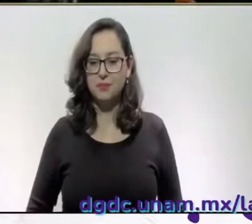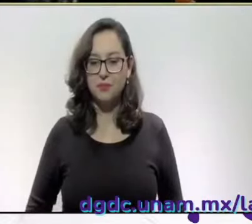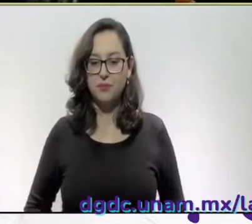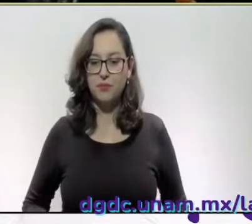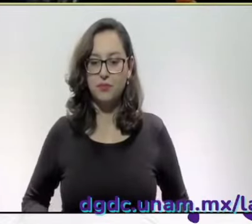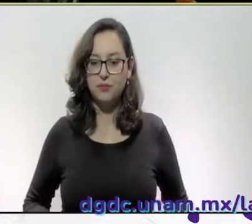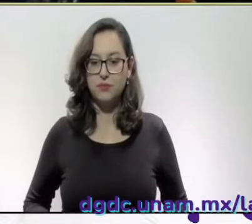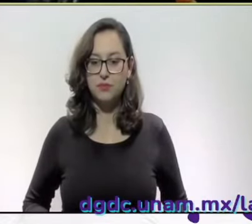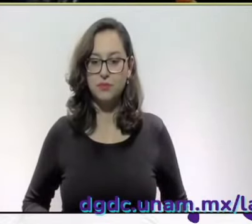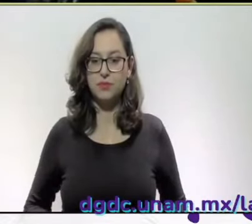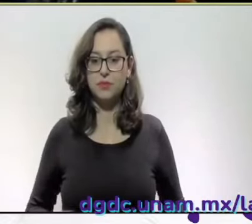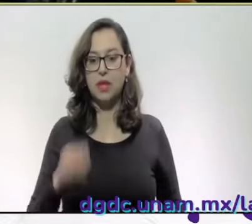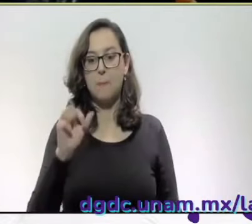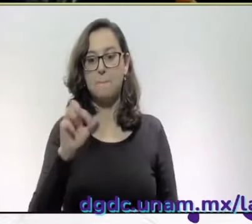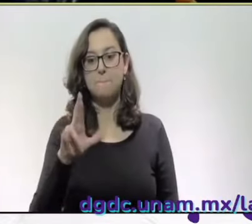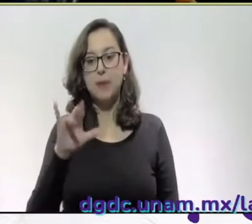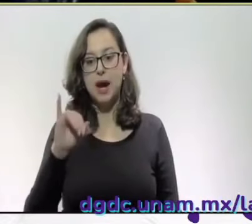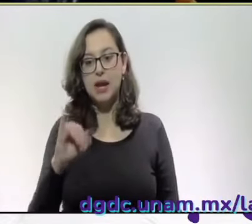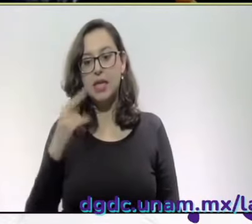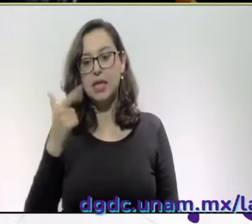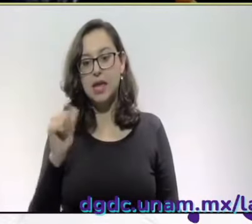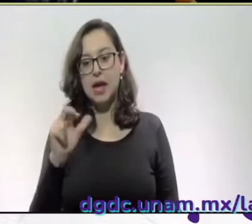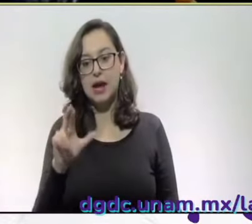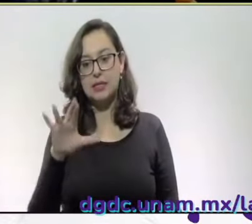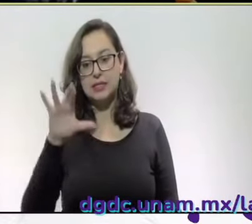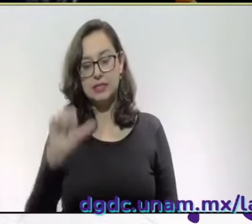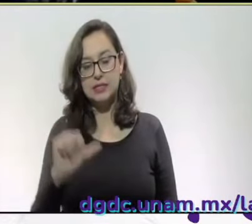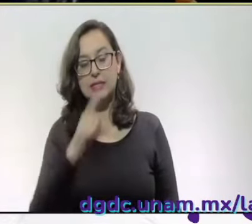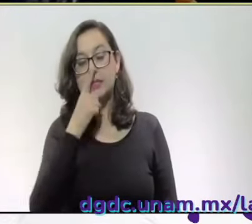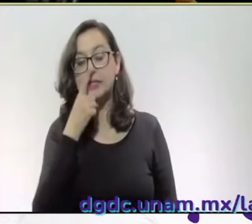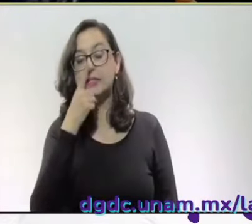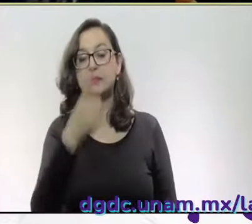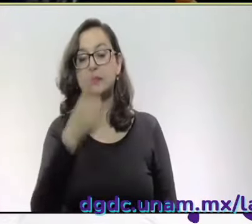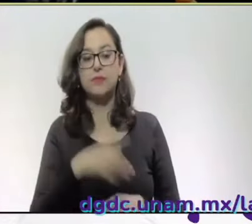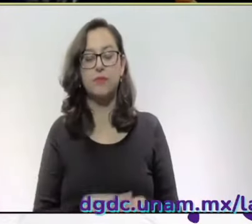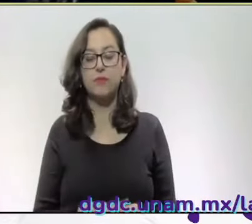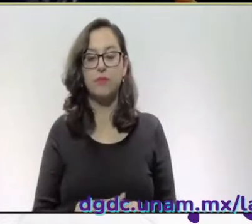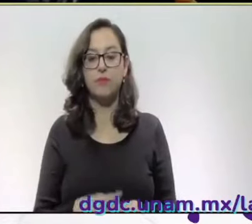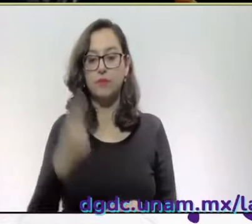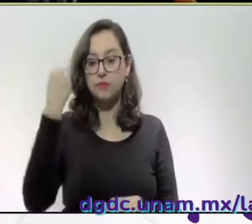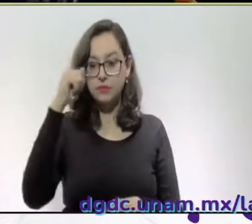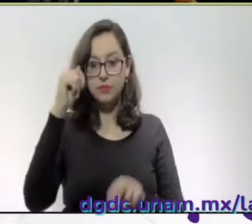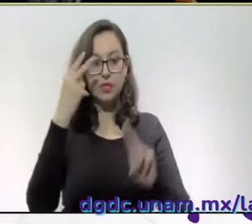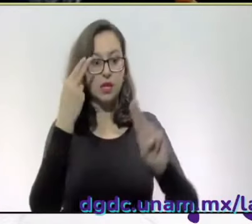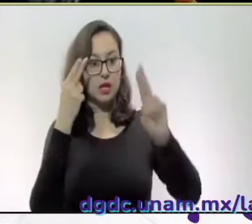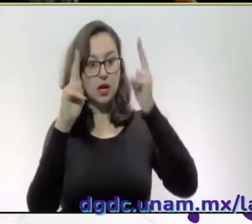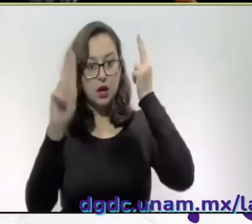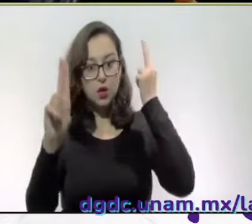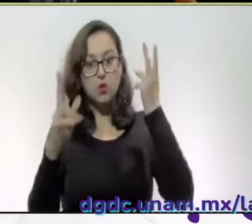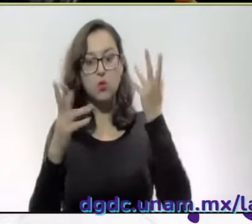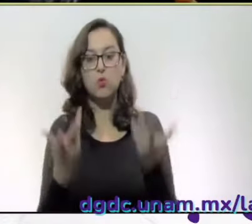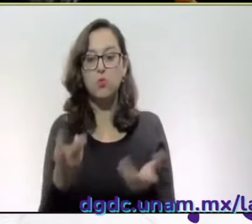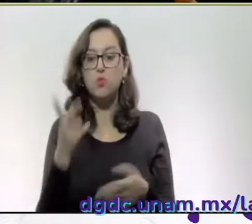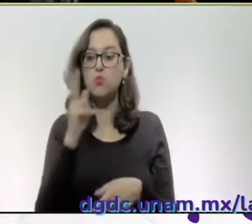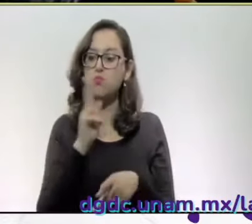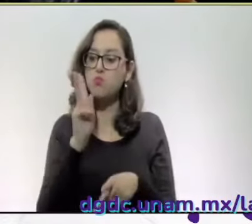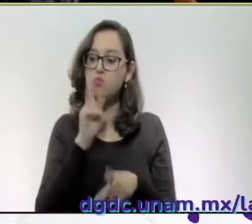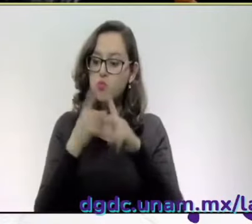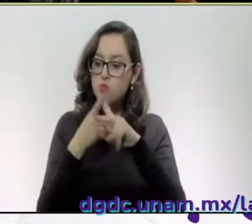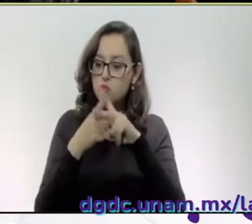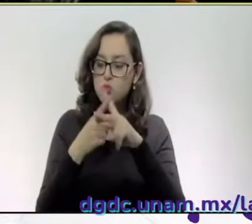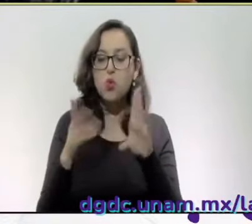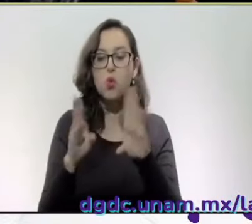Mari García dice, si existiera una forma de unir las teorías en la forma del universo, ¿cómo se puede comprobar con matemáticas?